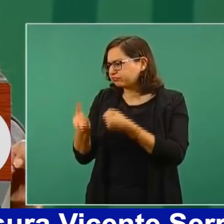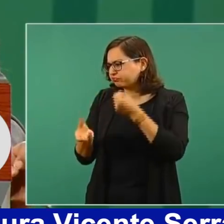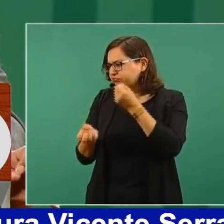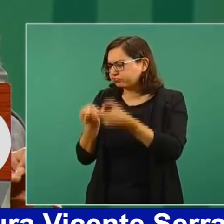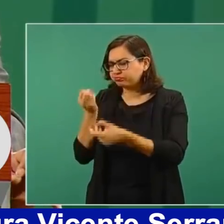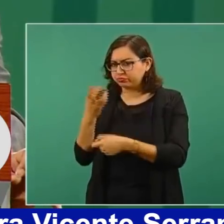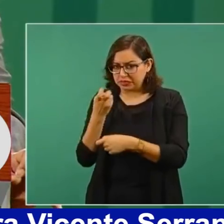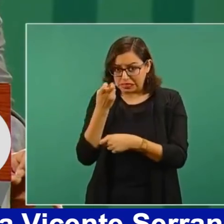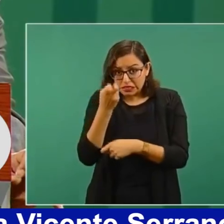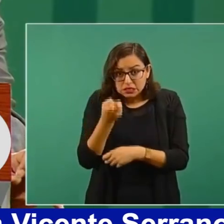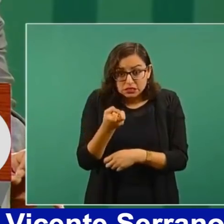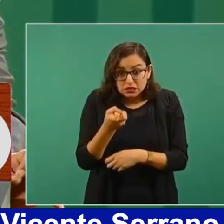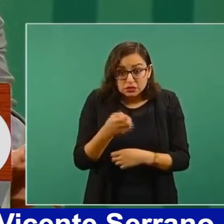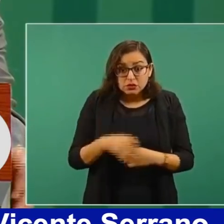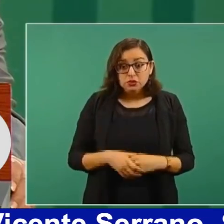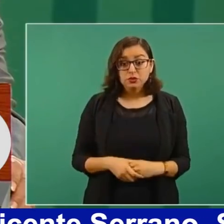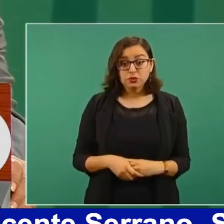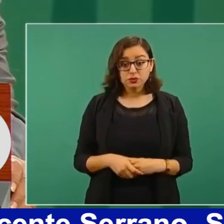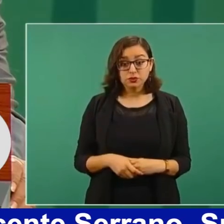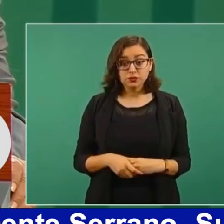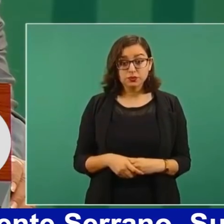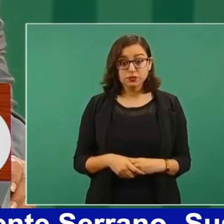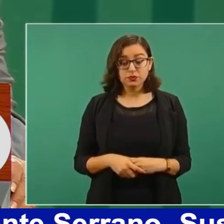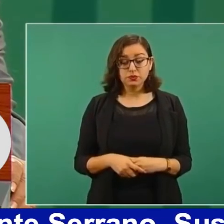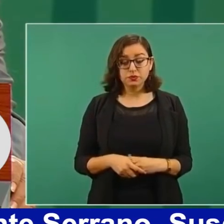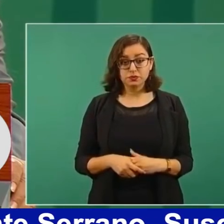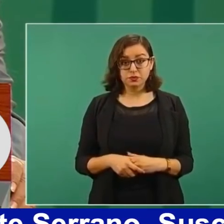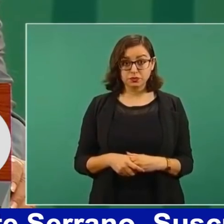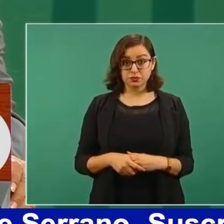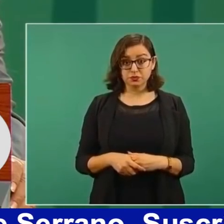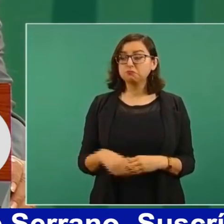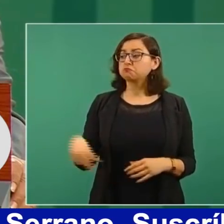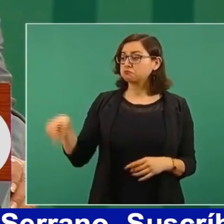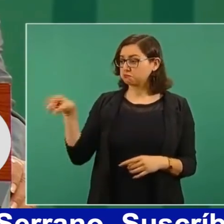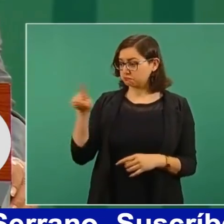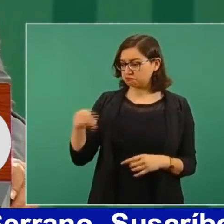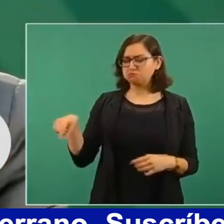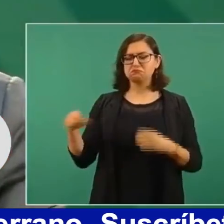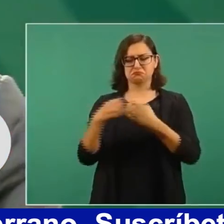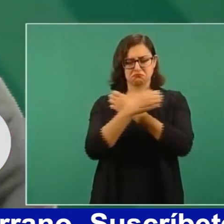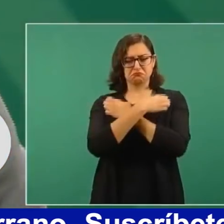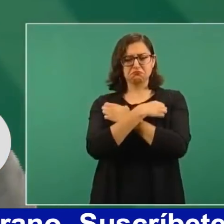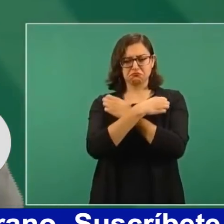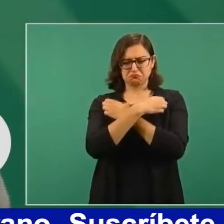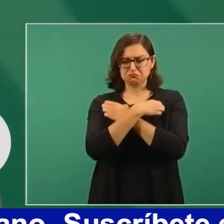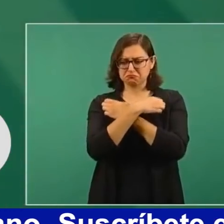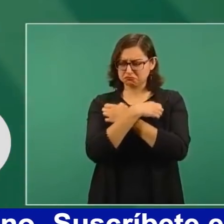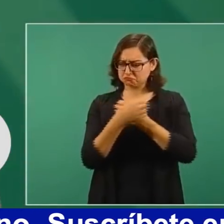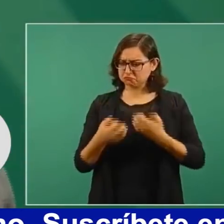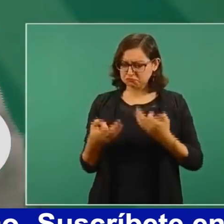que muy educaditos, pero bien